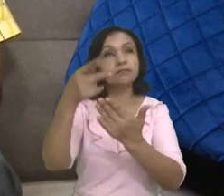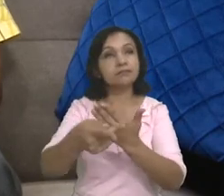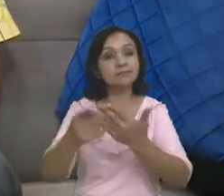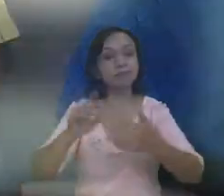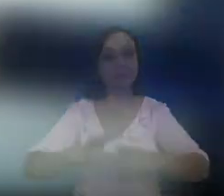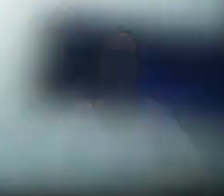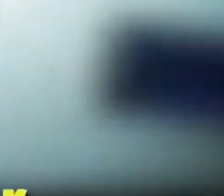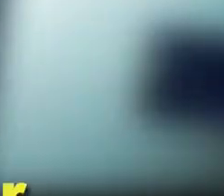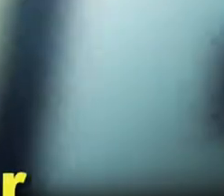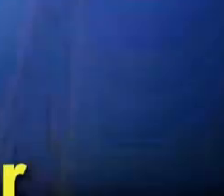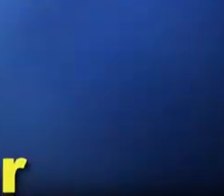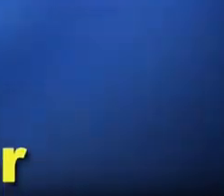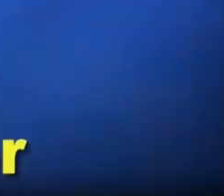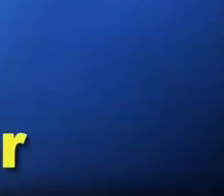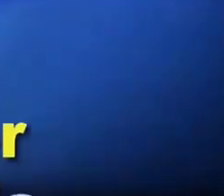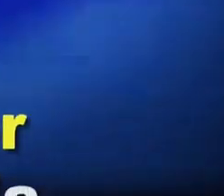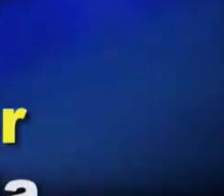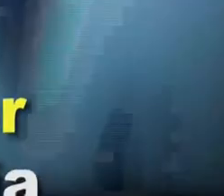edición